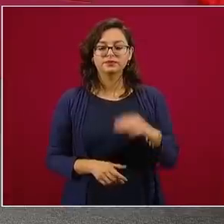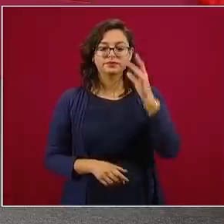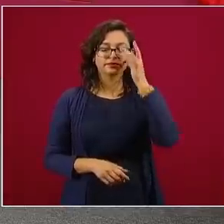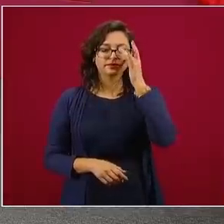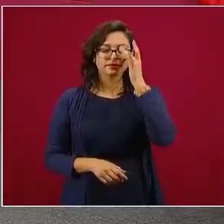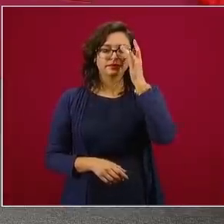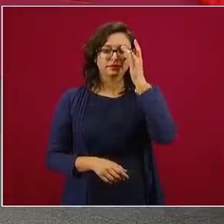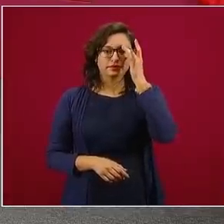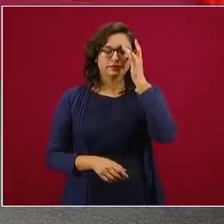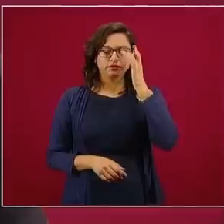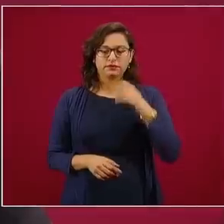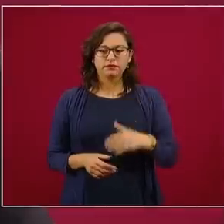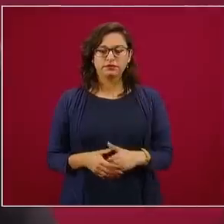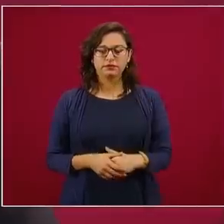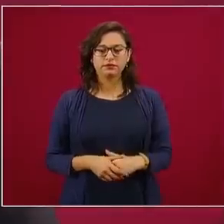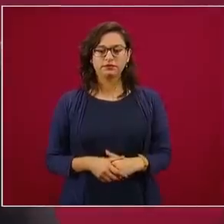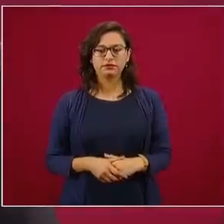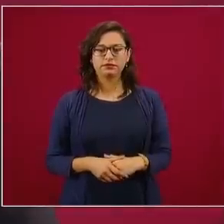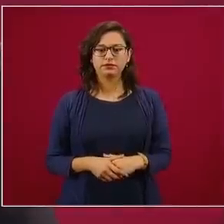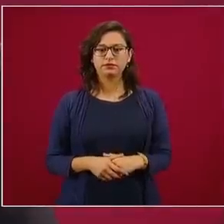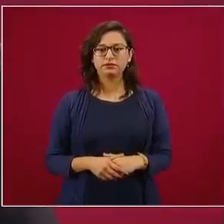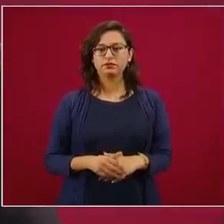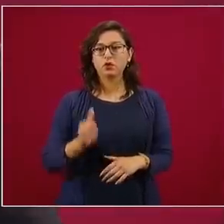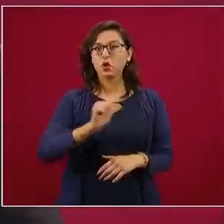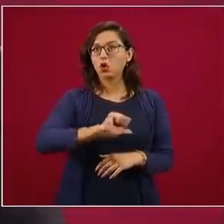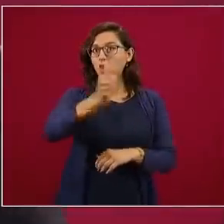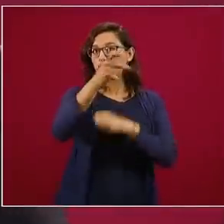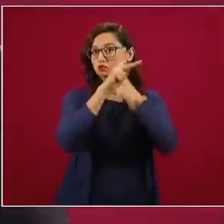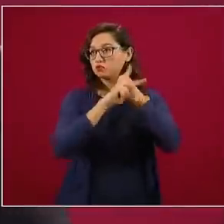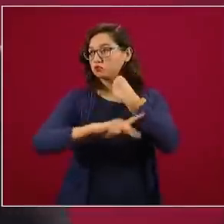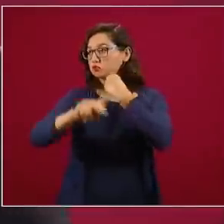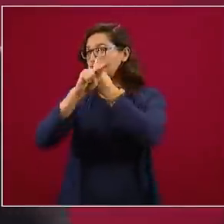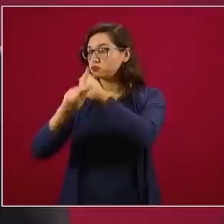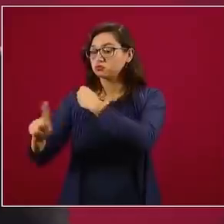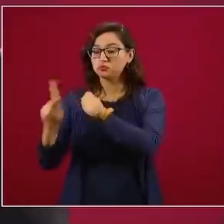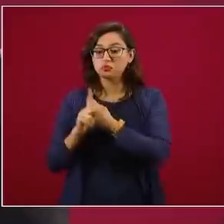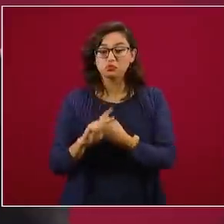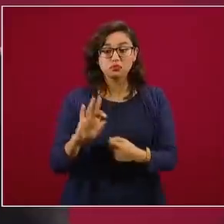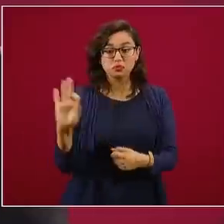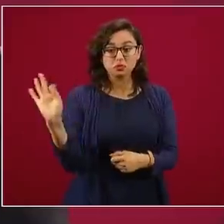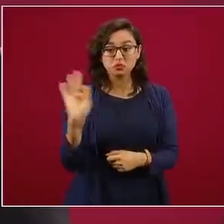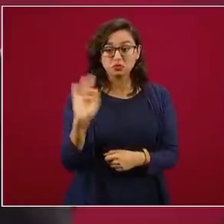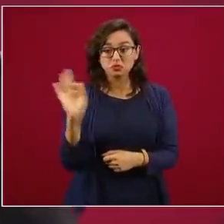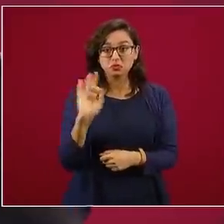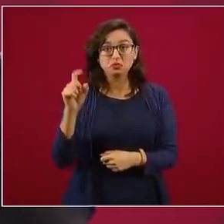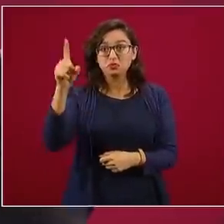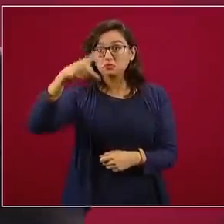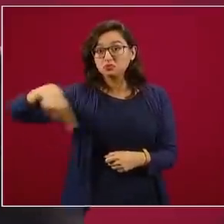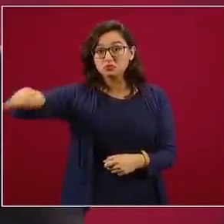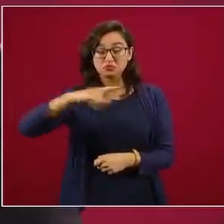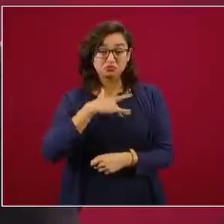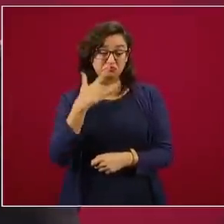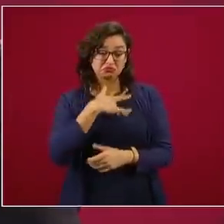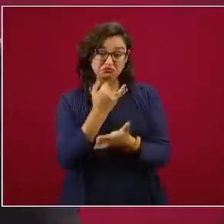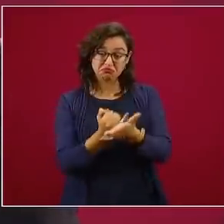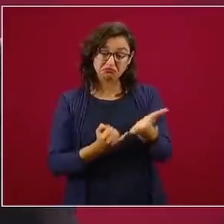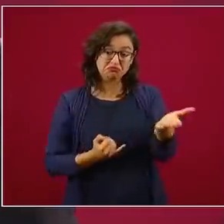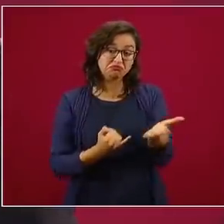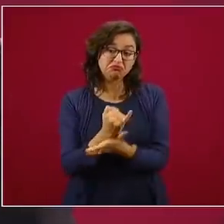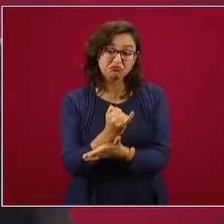En otras partes, en otros países, puede ser que se decida